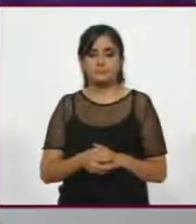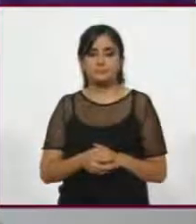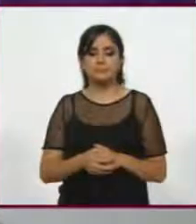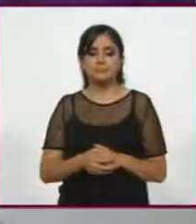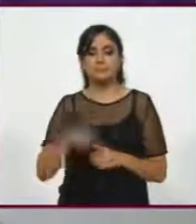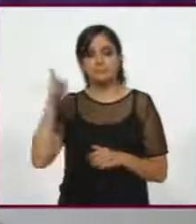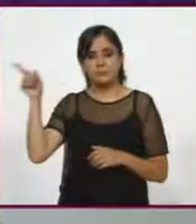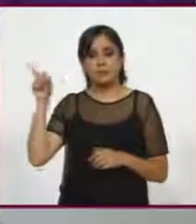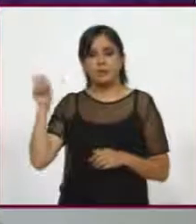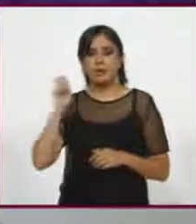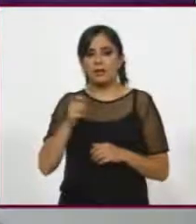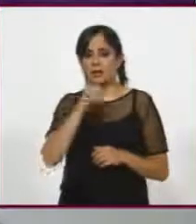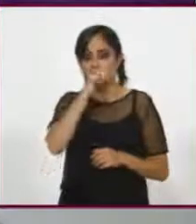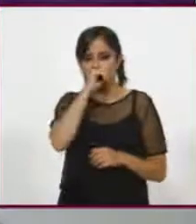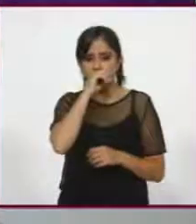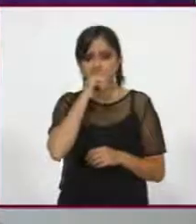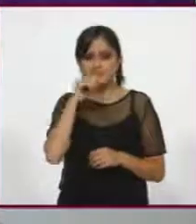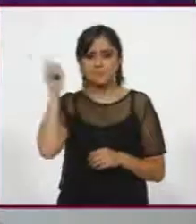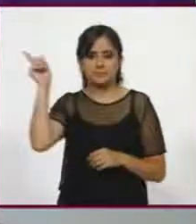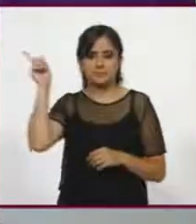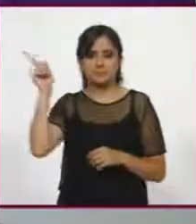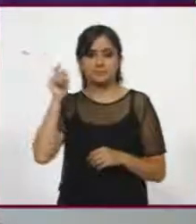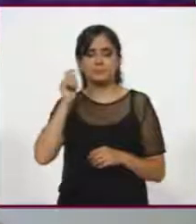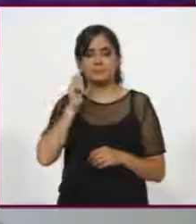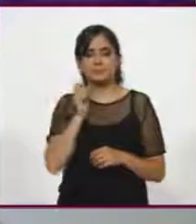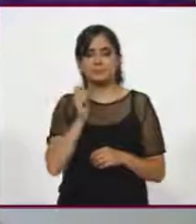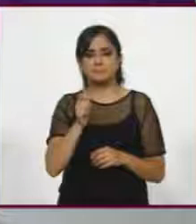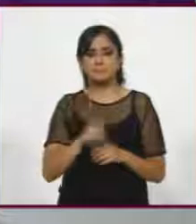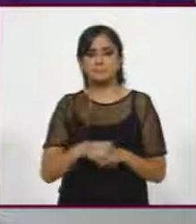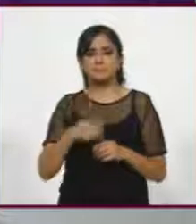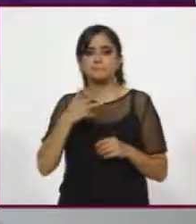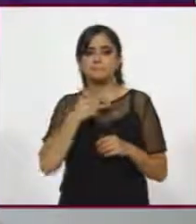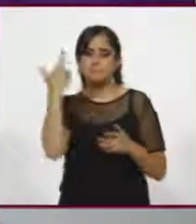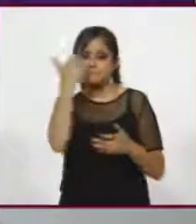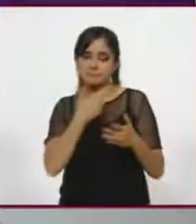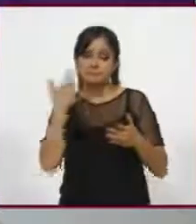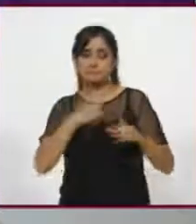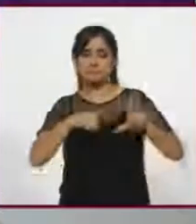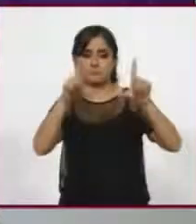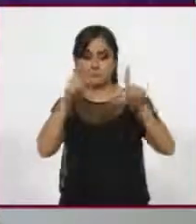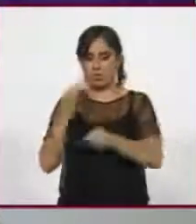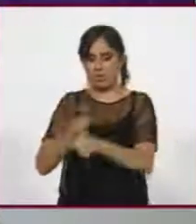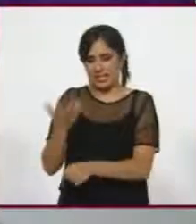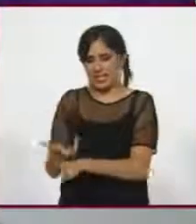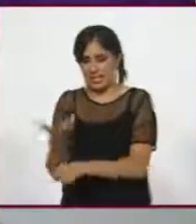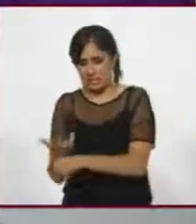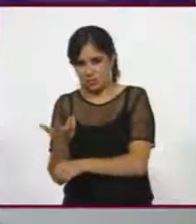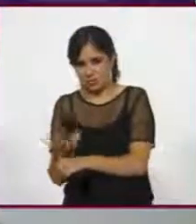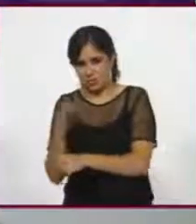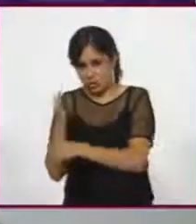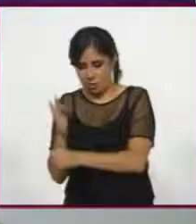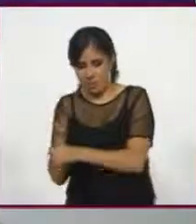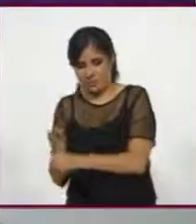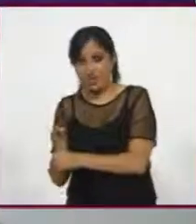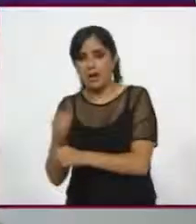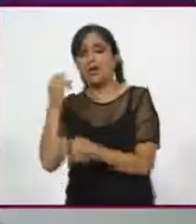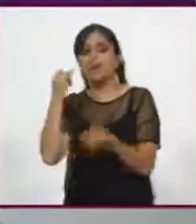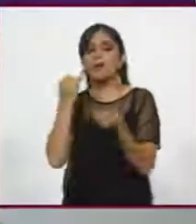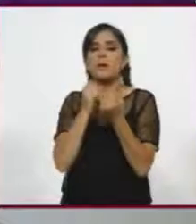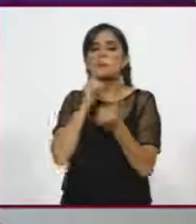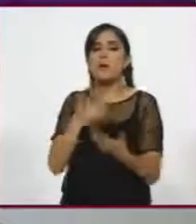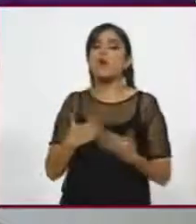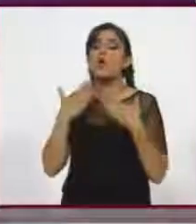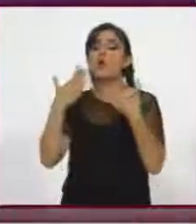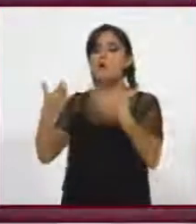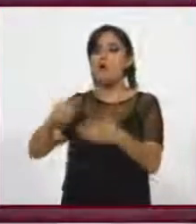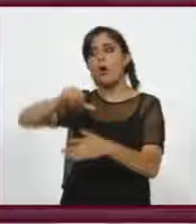Este es, digamos, no solamente se evalúa al presidente de Estados Unidos, sino niveles de confianza